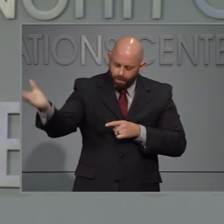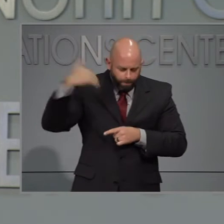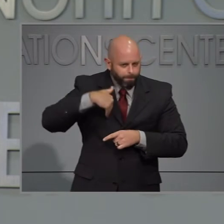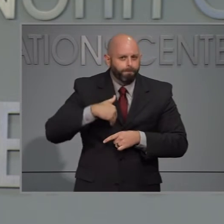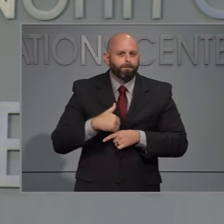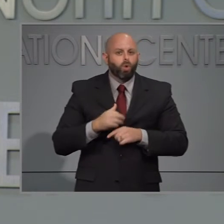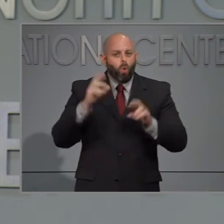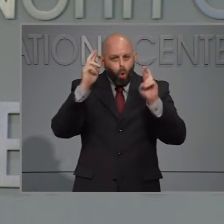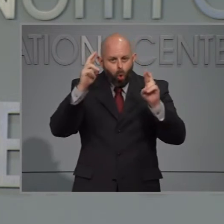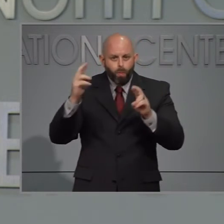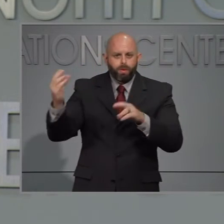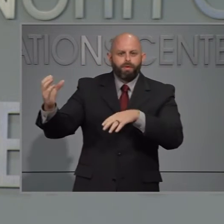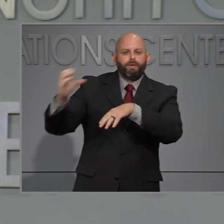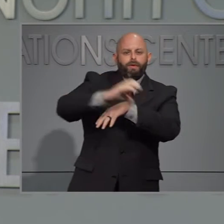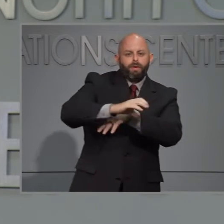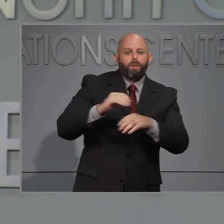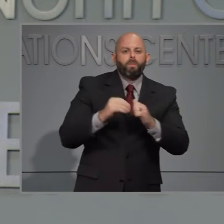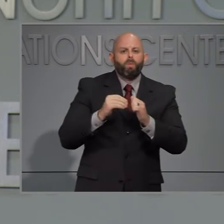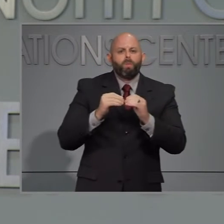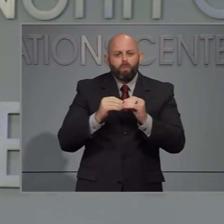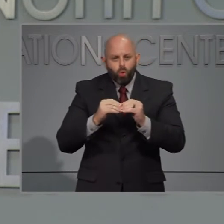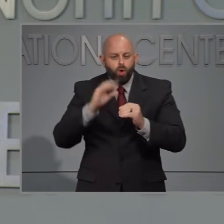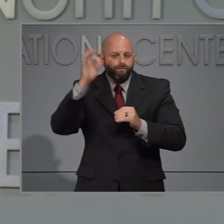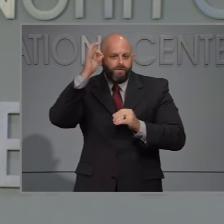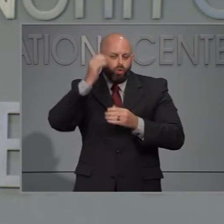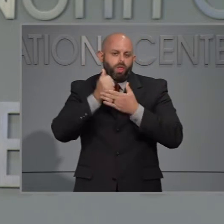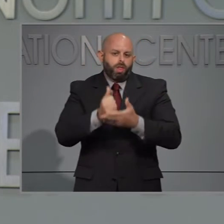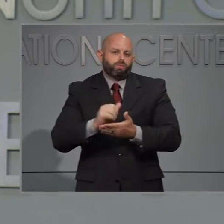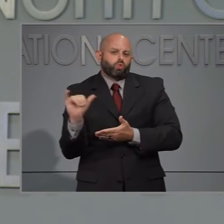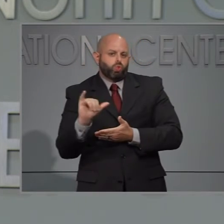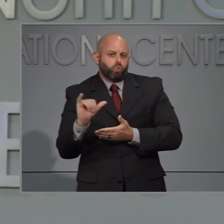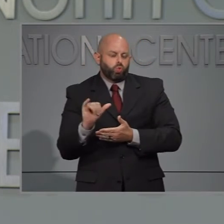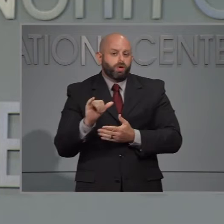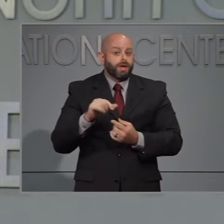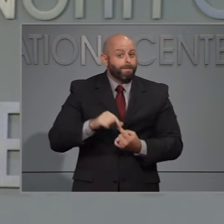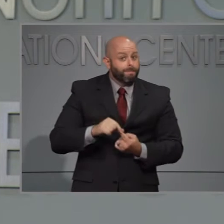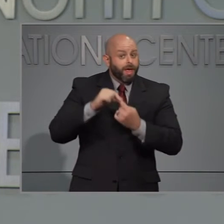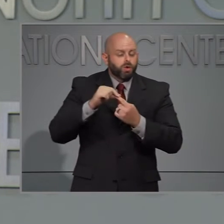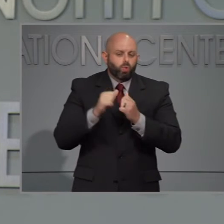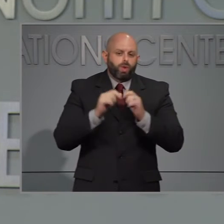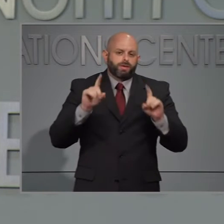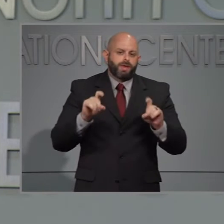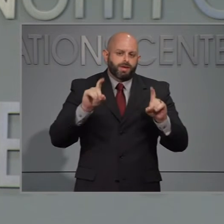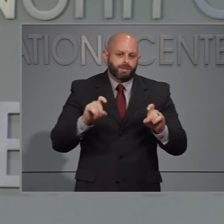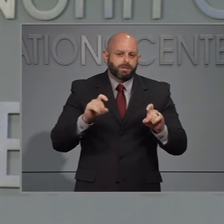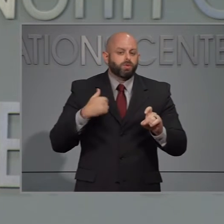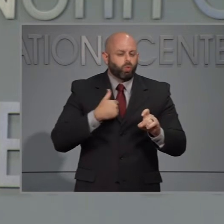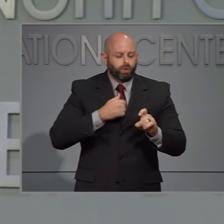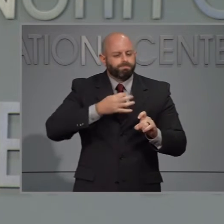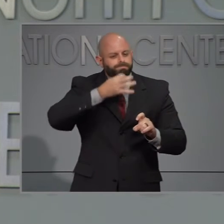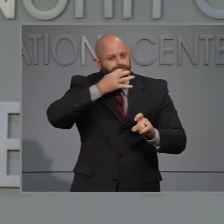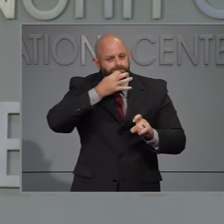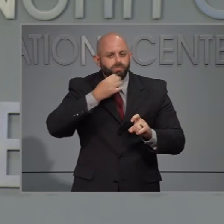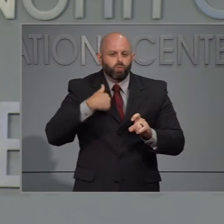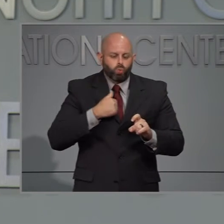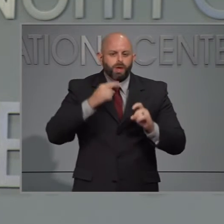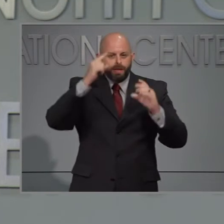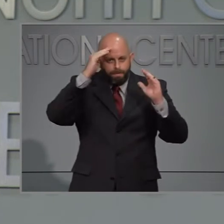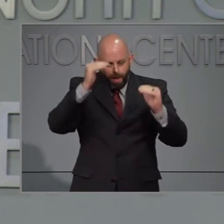ayuda federal, especialmente en el área de pruebas. Gracias. La siguiente, por favor.